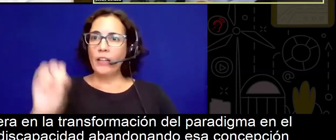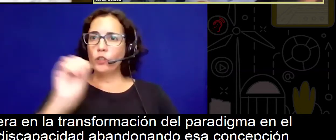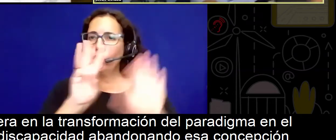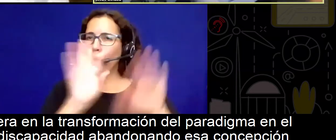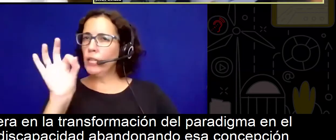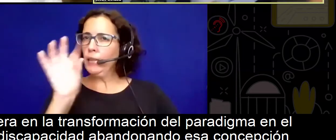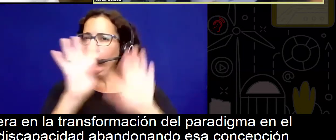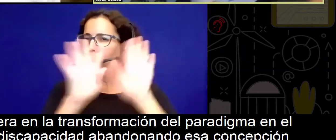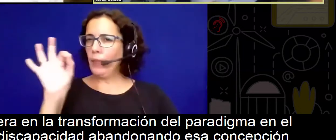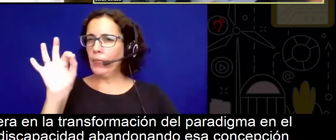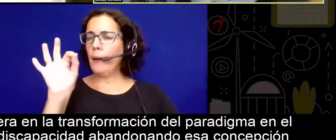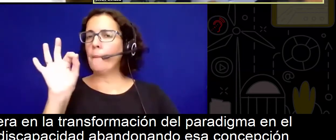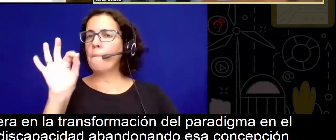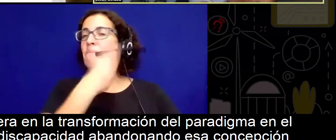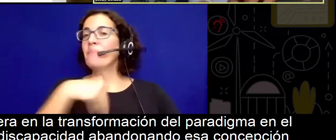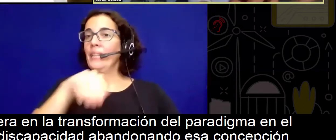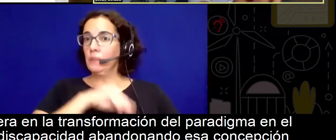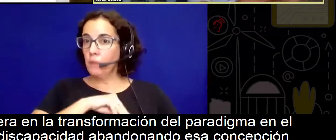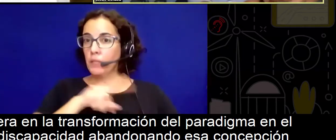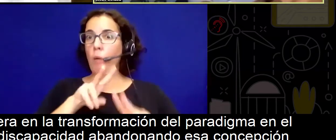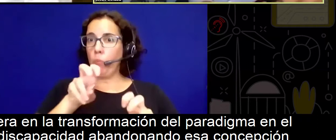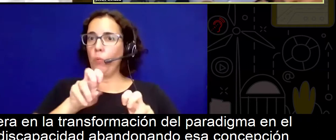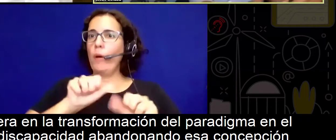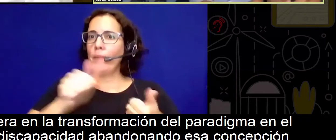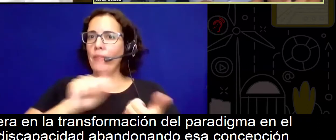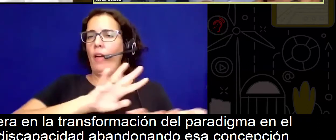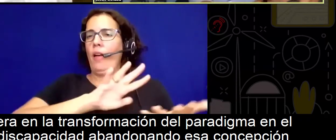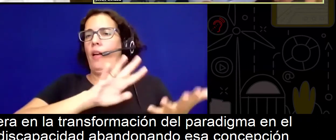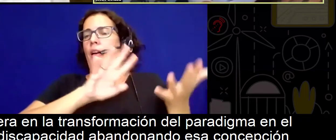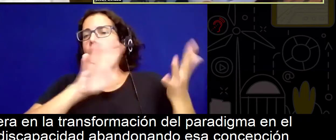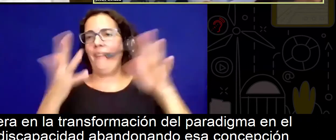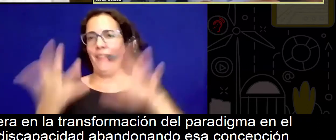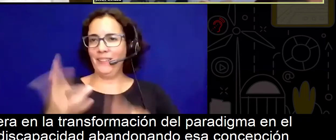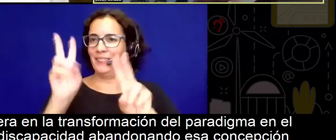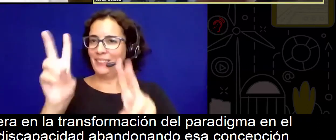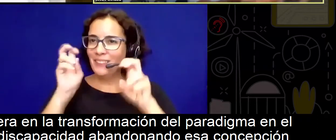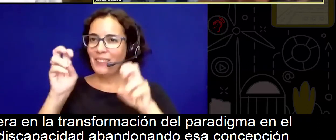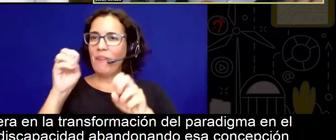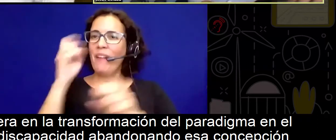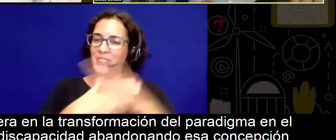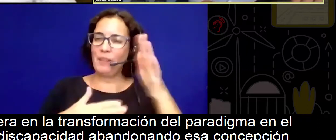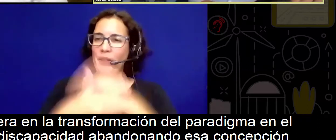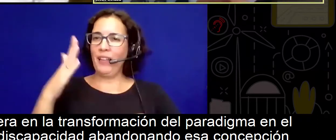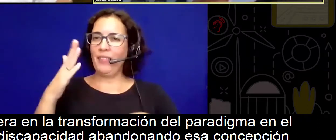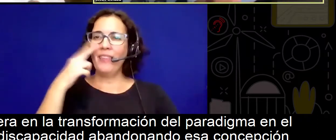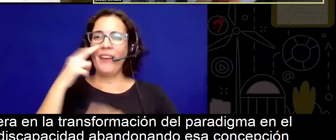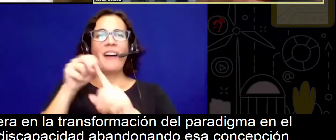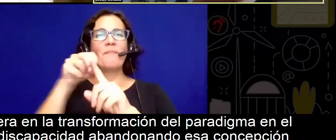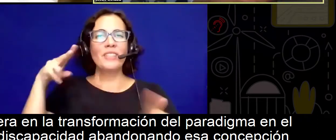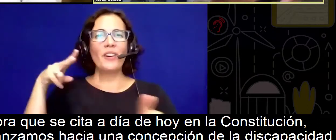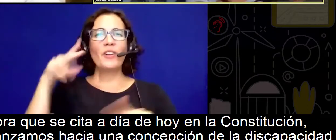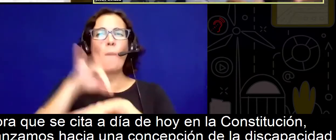fue pionera en la transformación del paradigma en el tratamiento de la discapacidad, abandonando esa concepción